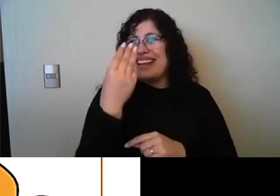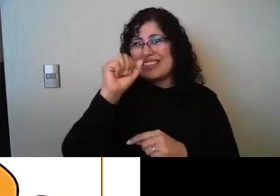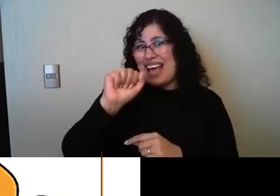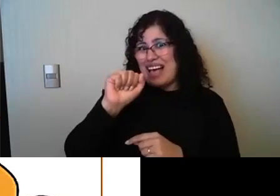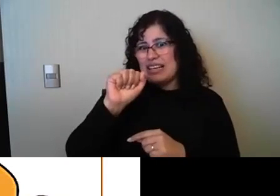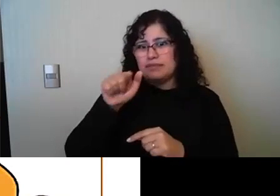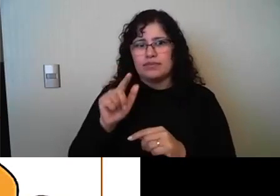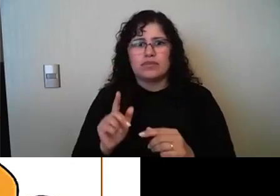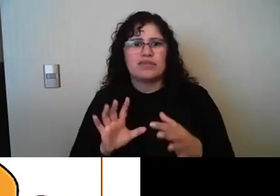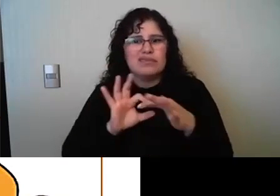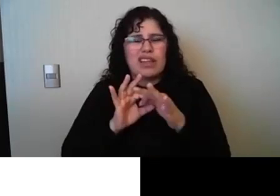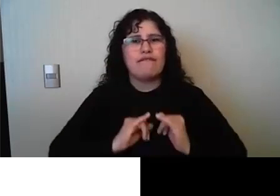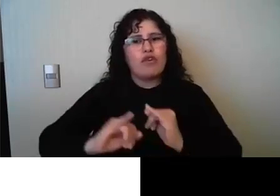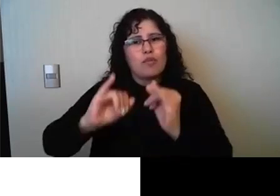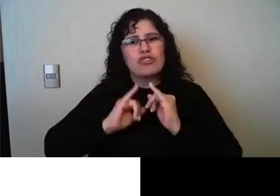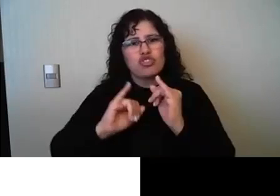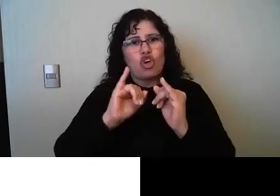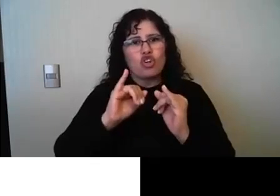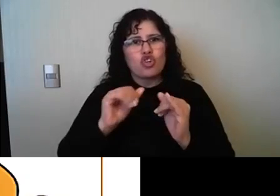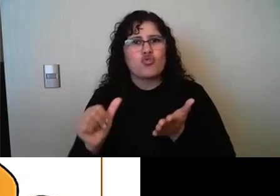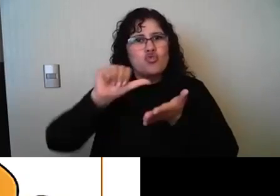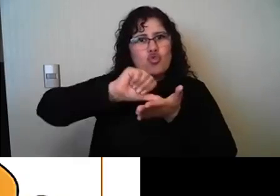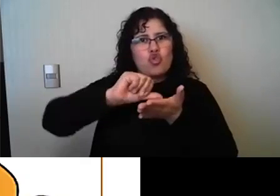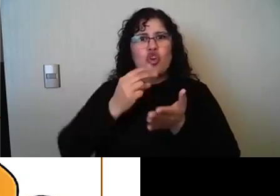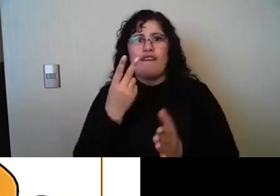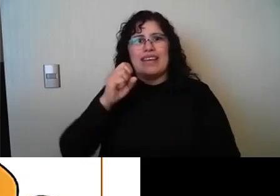núcleo ventral inferior del tálamo, ¿ya?